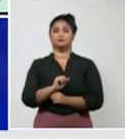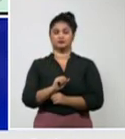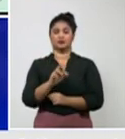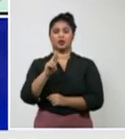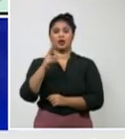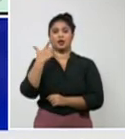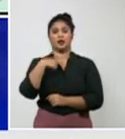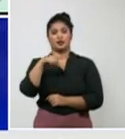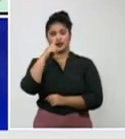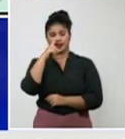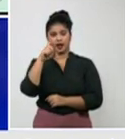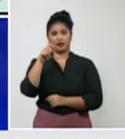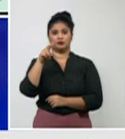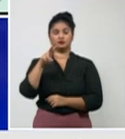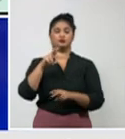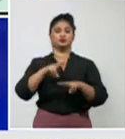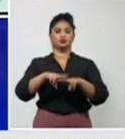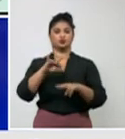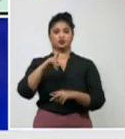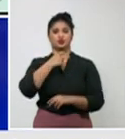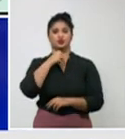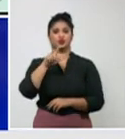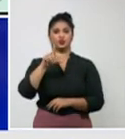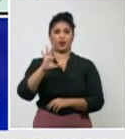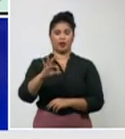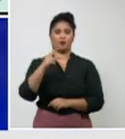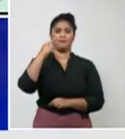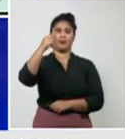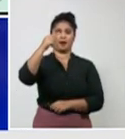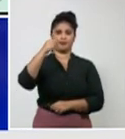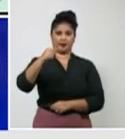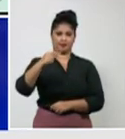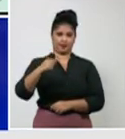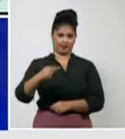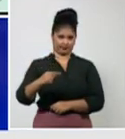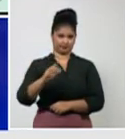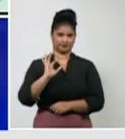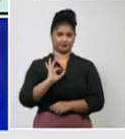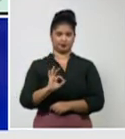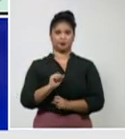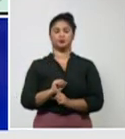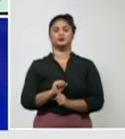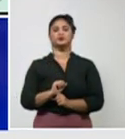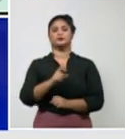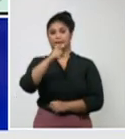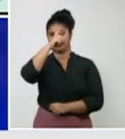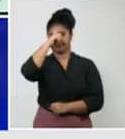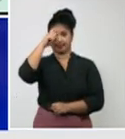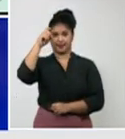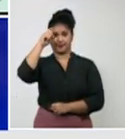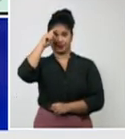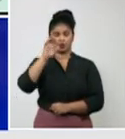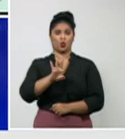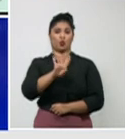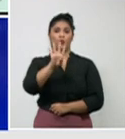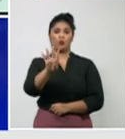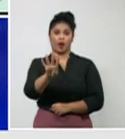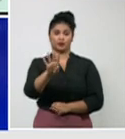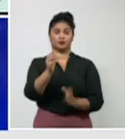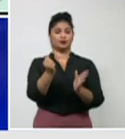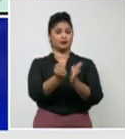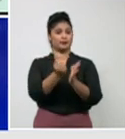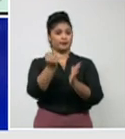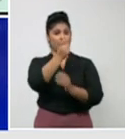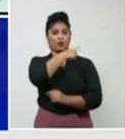Calvarín, 1 de Encrucijada y 1 de Manicaragua. En Santi Espíritu, los 4 casos confirmados ayer autóctonos son